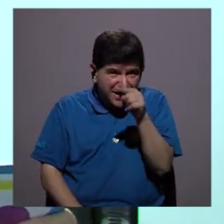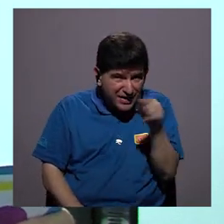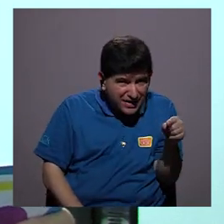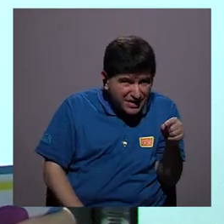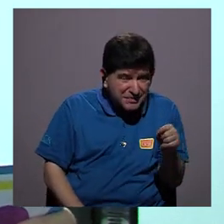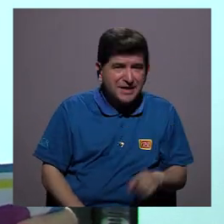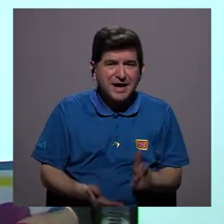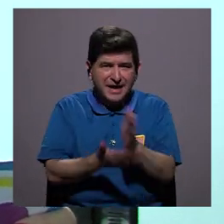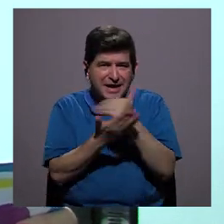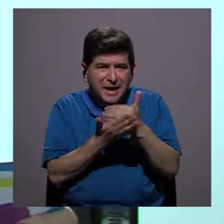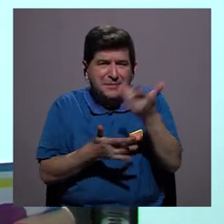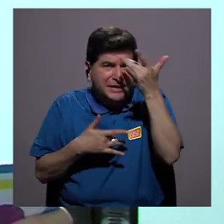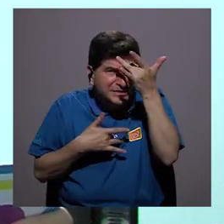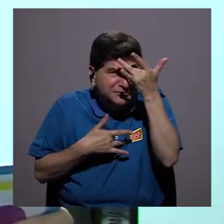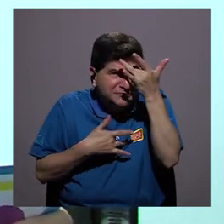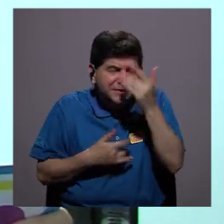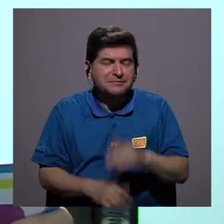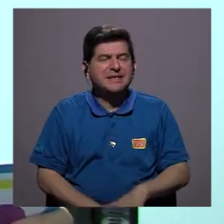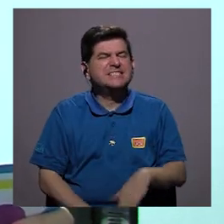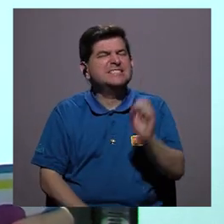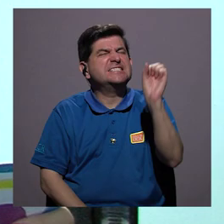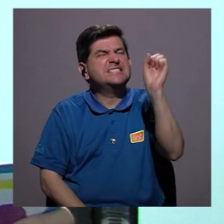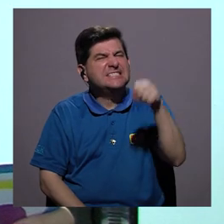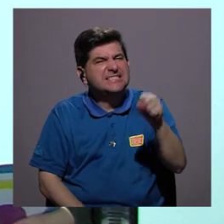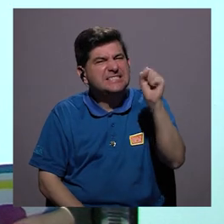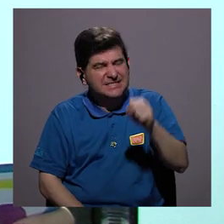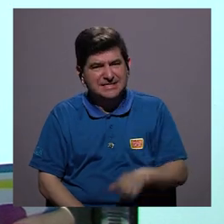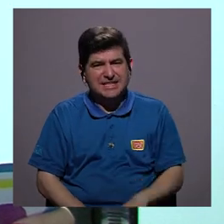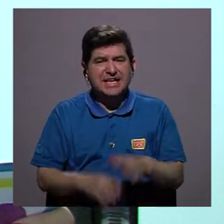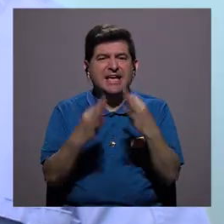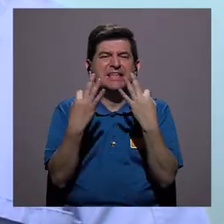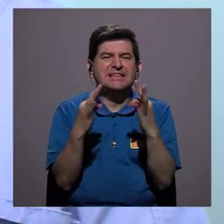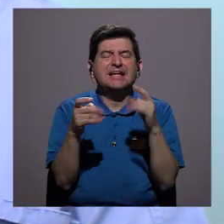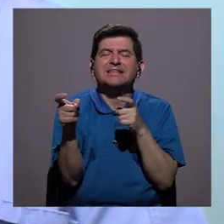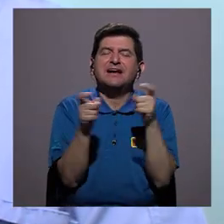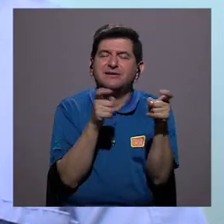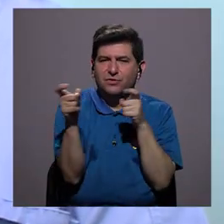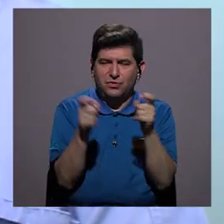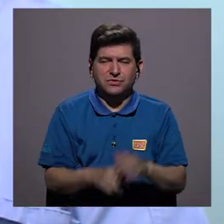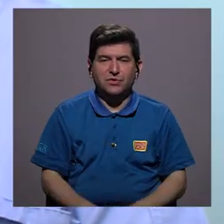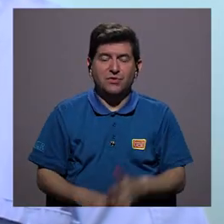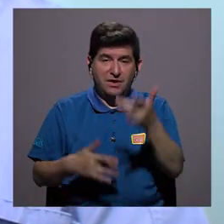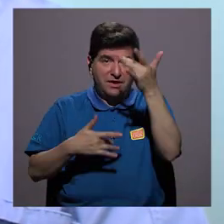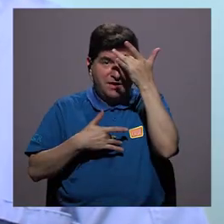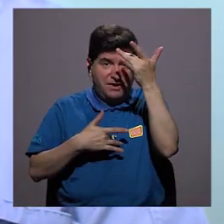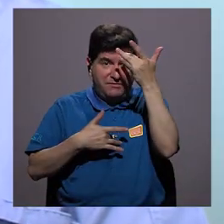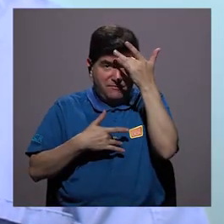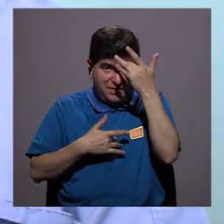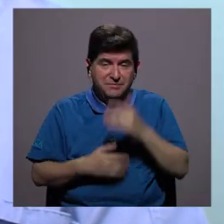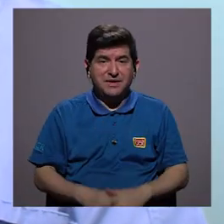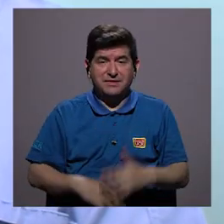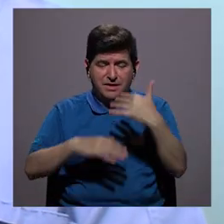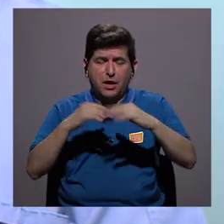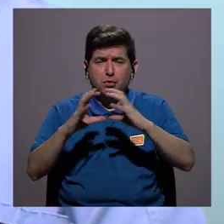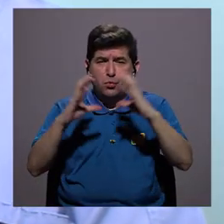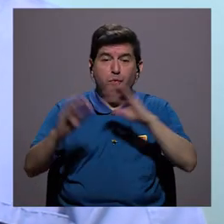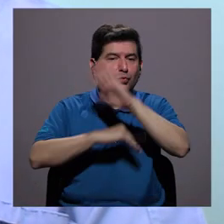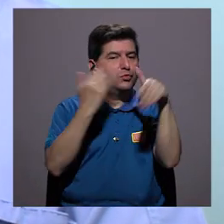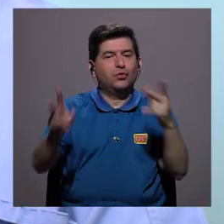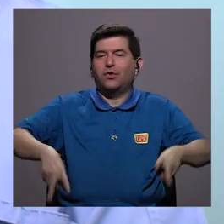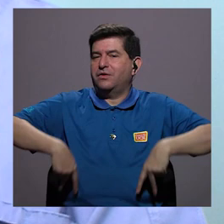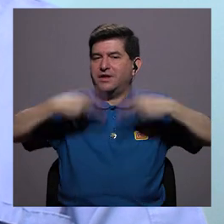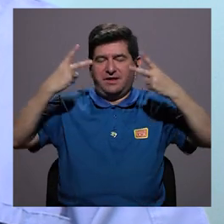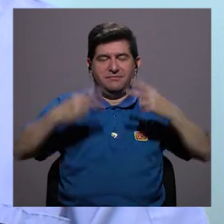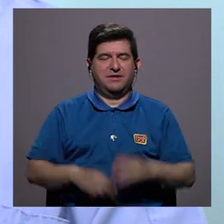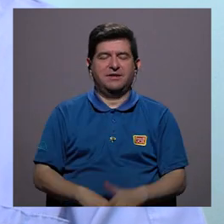sea, las venas enfermas. Ajá. Sí, digamos, se pueden controlar. La enfermedad venosa es para toda la vida.